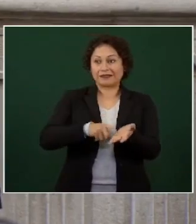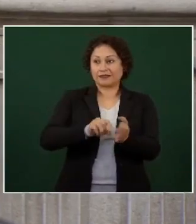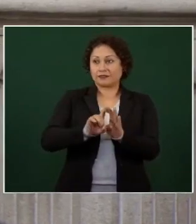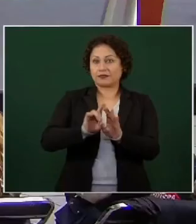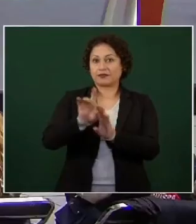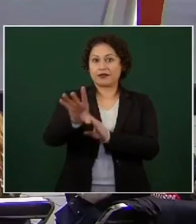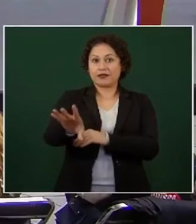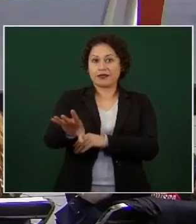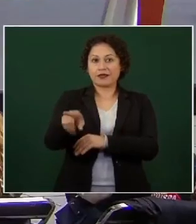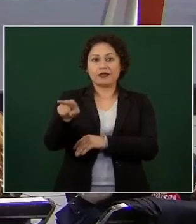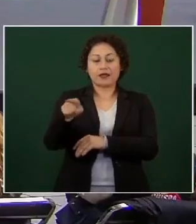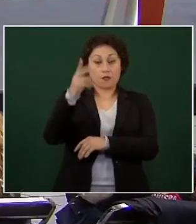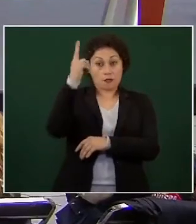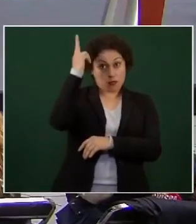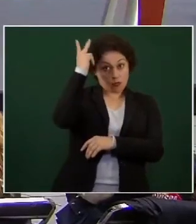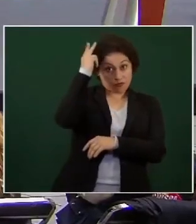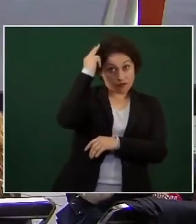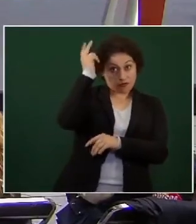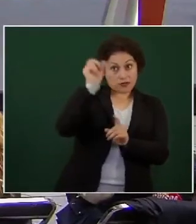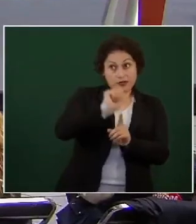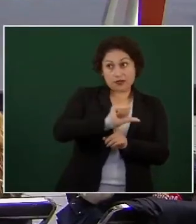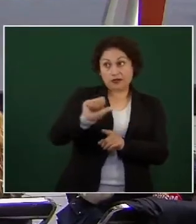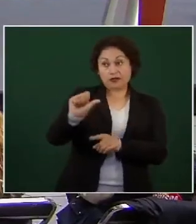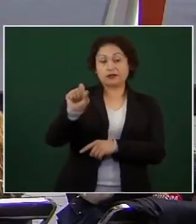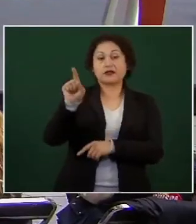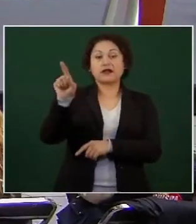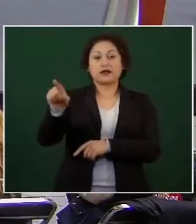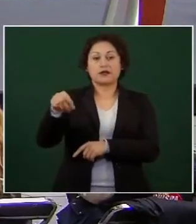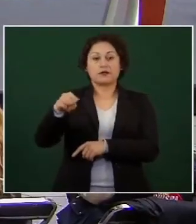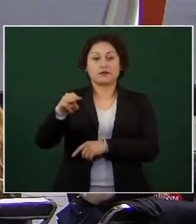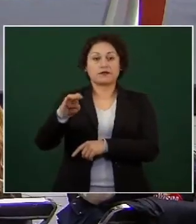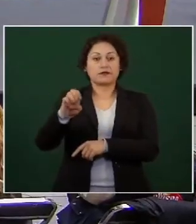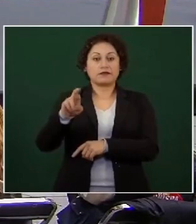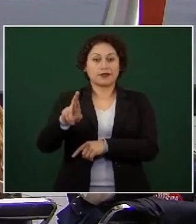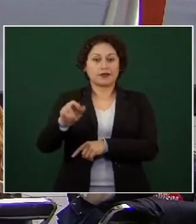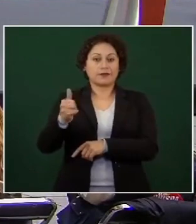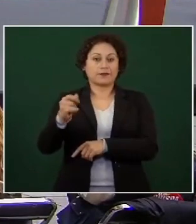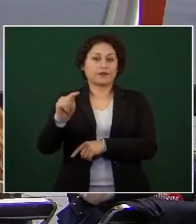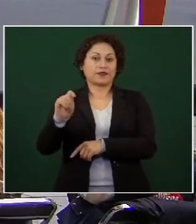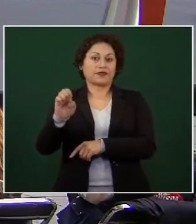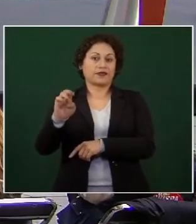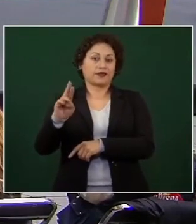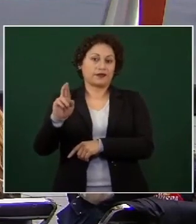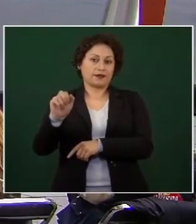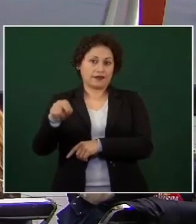Porfirio Díaz a Mier y Terán, que era